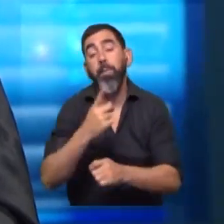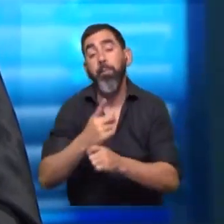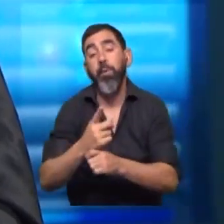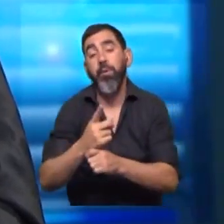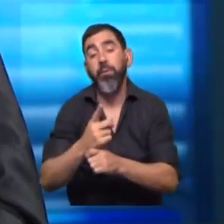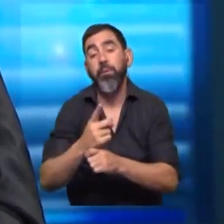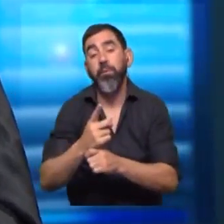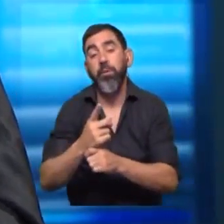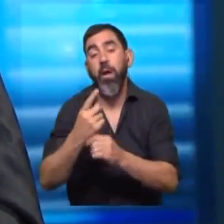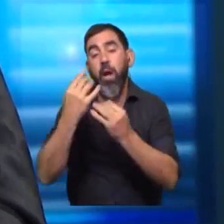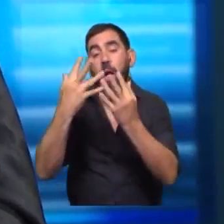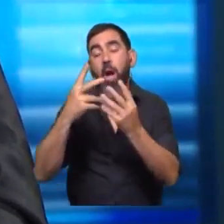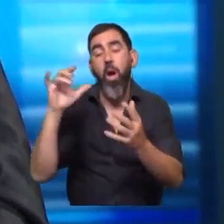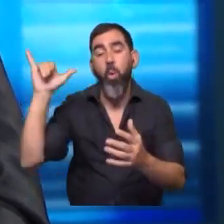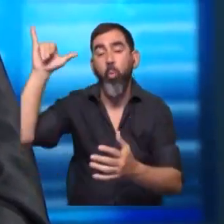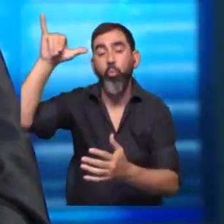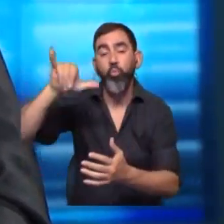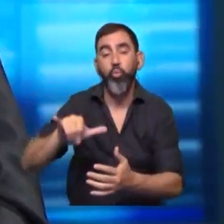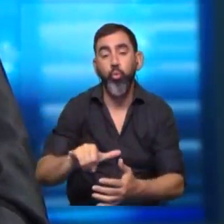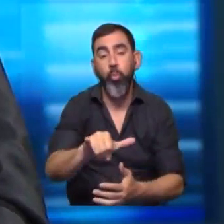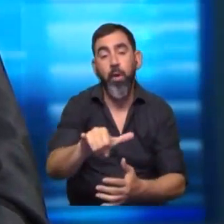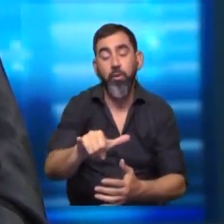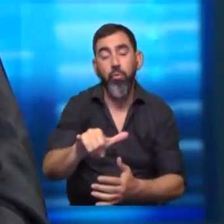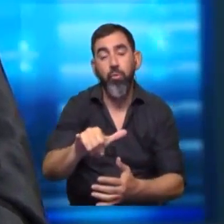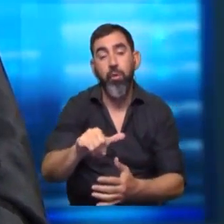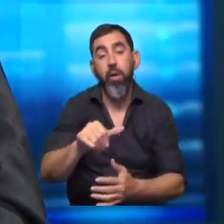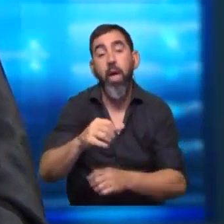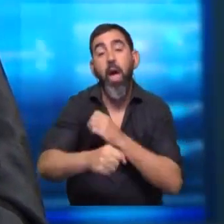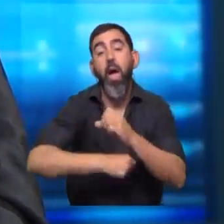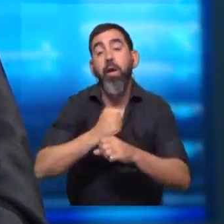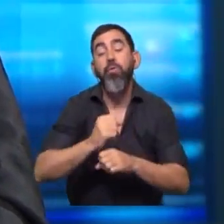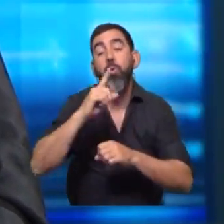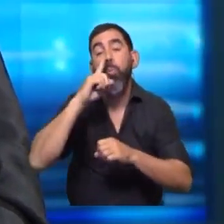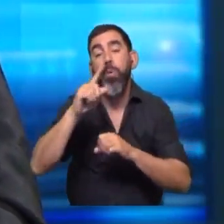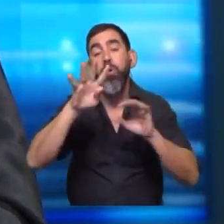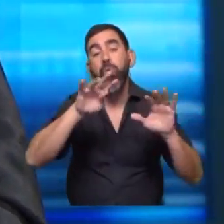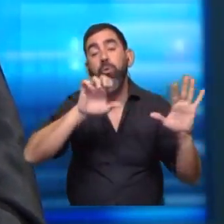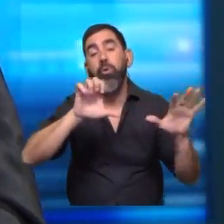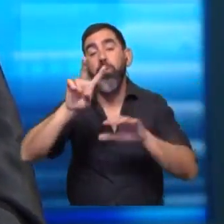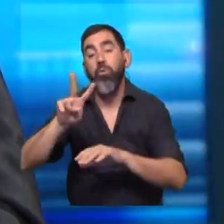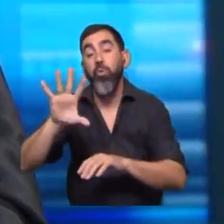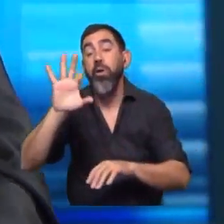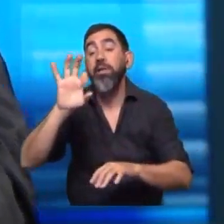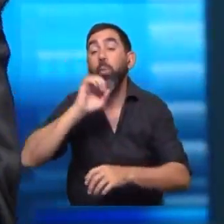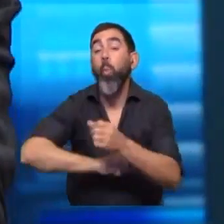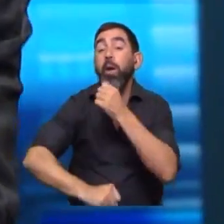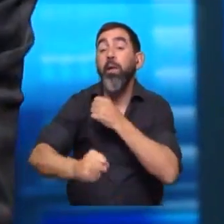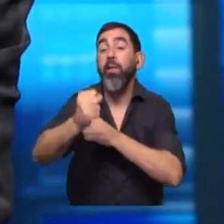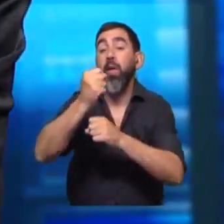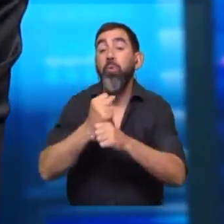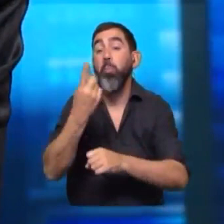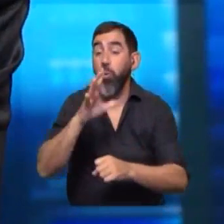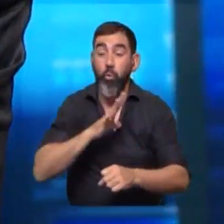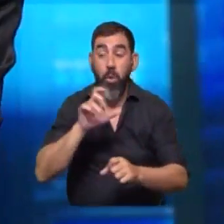aterrizaje automático de un avión? No. En el año 1962. Hace más de 50 años. Sin embargo, seguimos